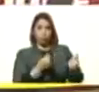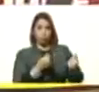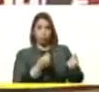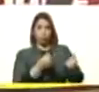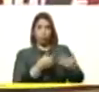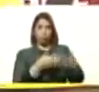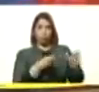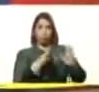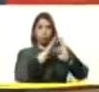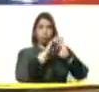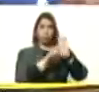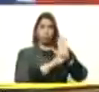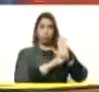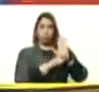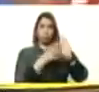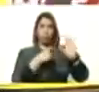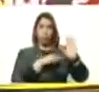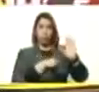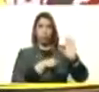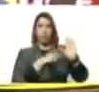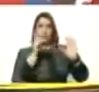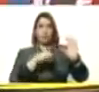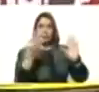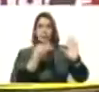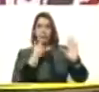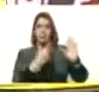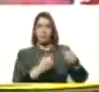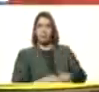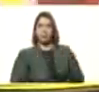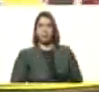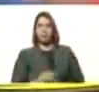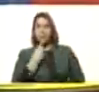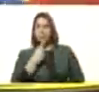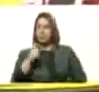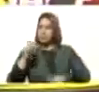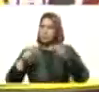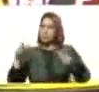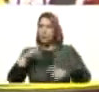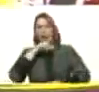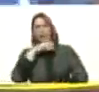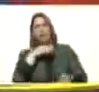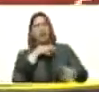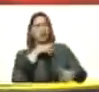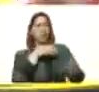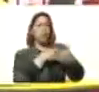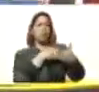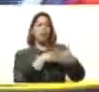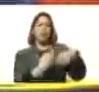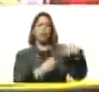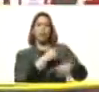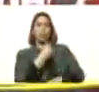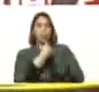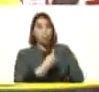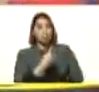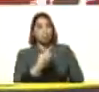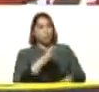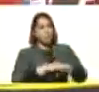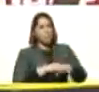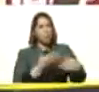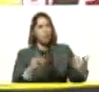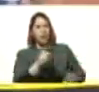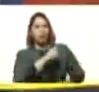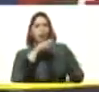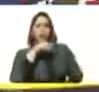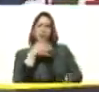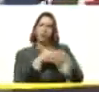de la República Bolivariana. Por eso siempre le digo a los que dicen y hablan en contra de la revolución, les digo, ¿por qué no hablan